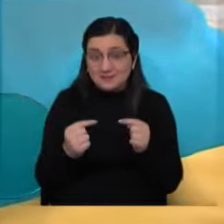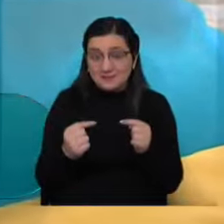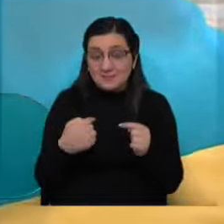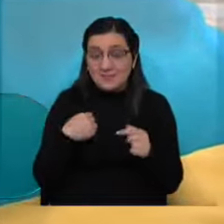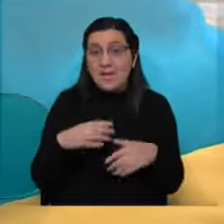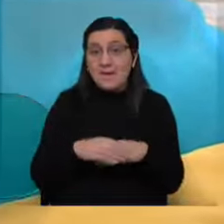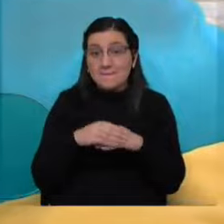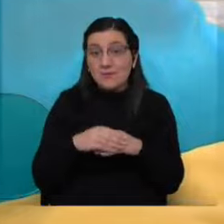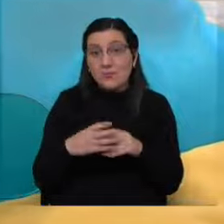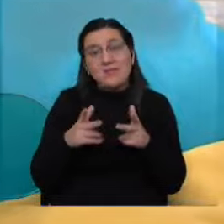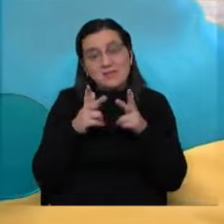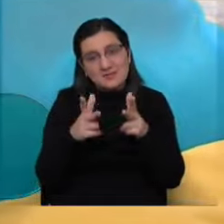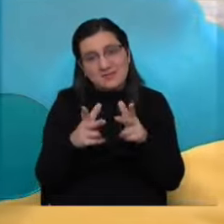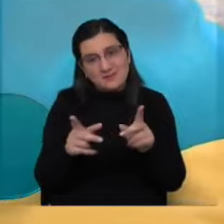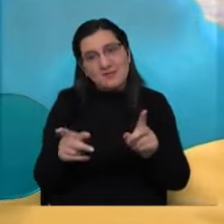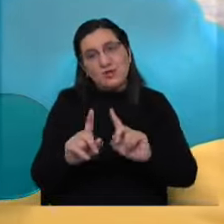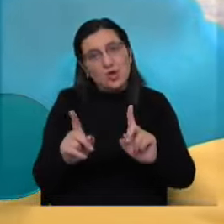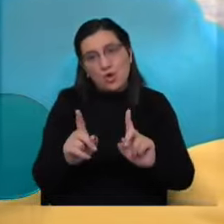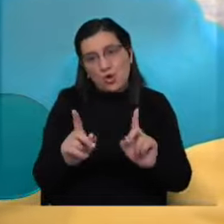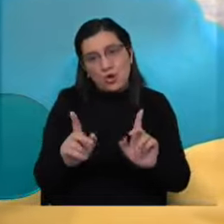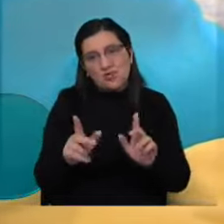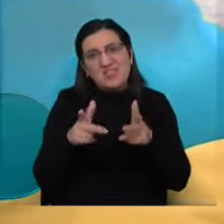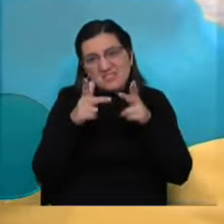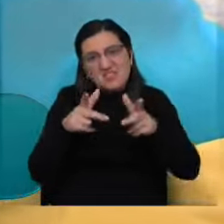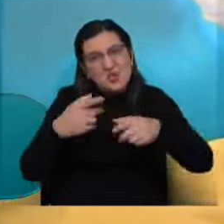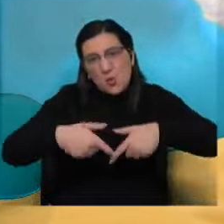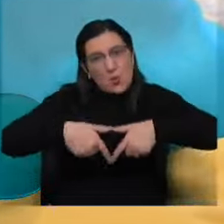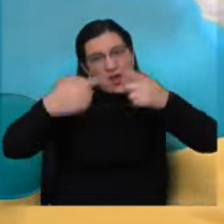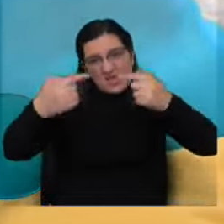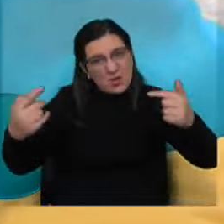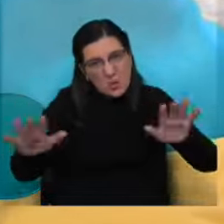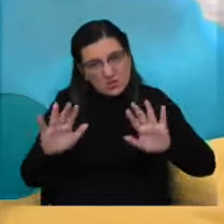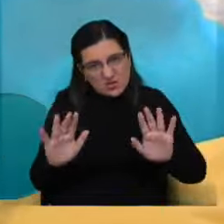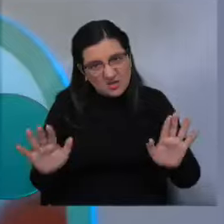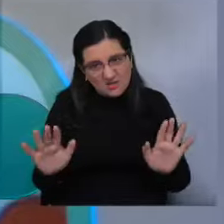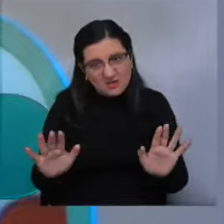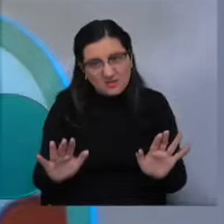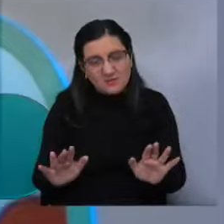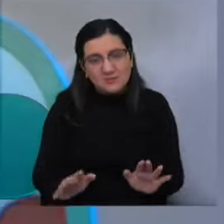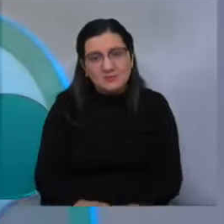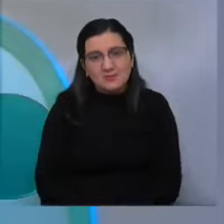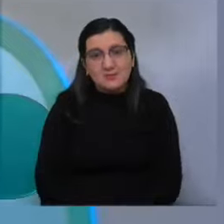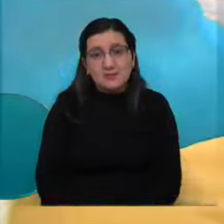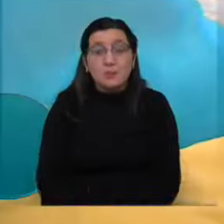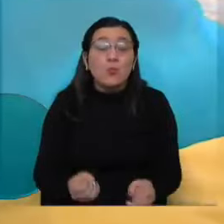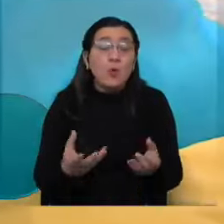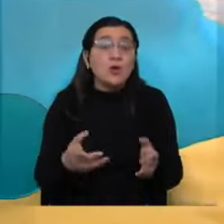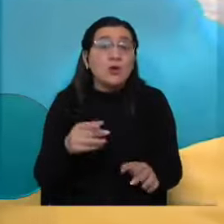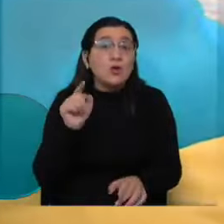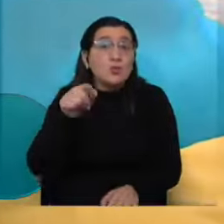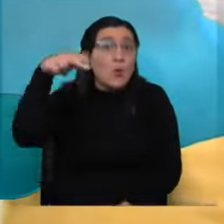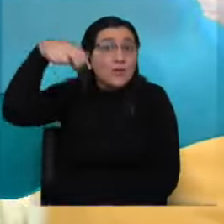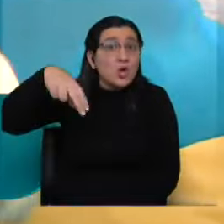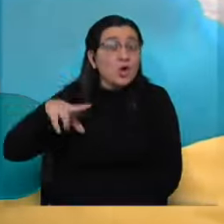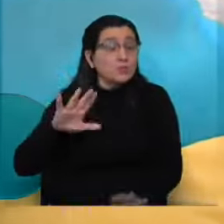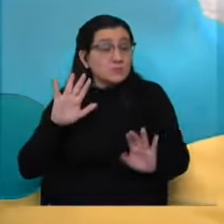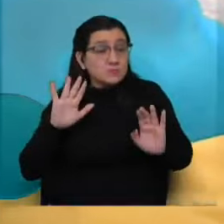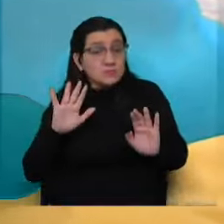los amigos lo que te dicen está diciendo cualquiera y lo saco de Le digo Bueno es tu